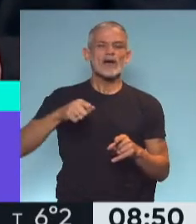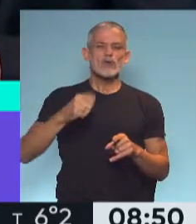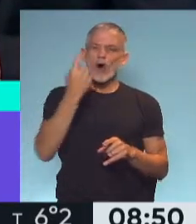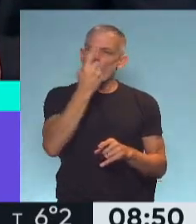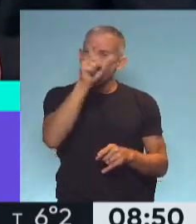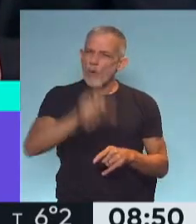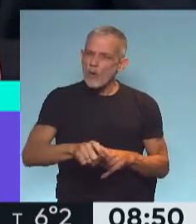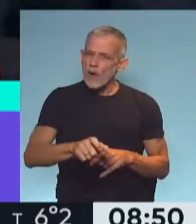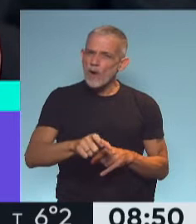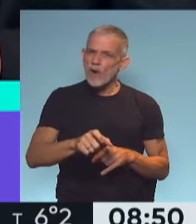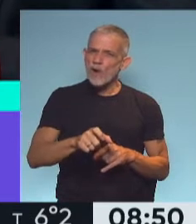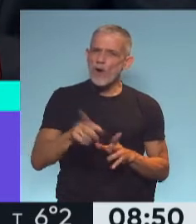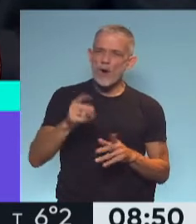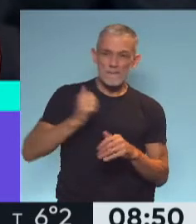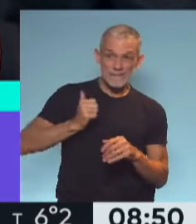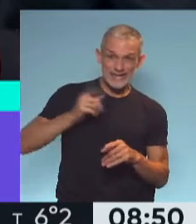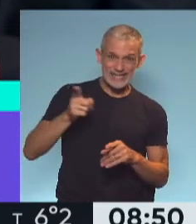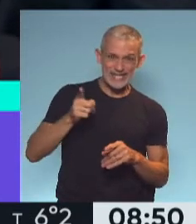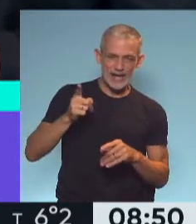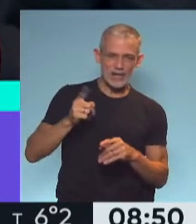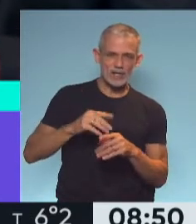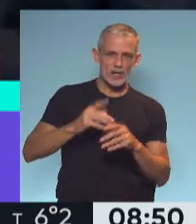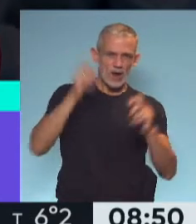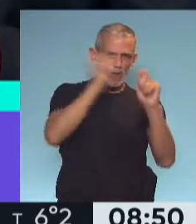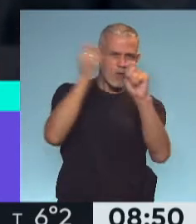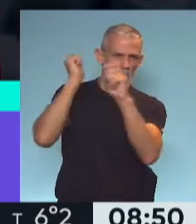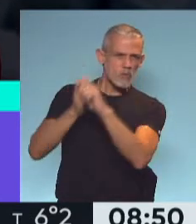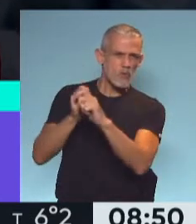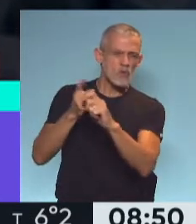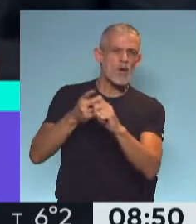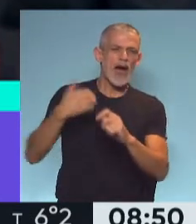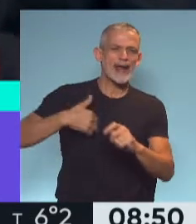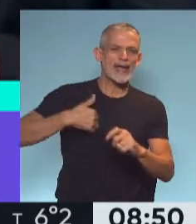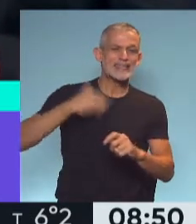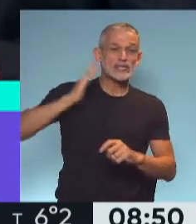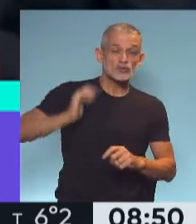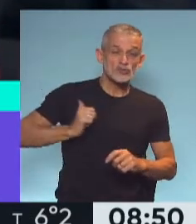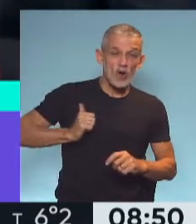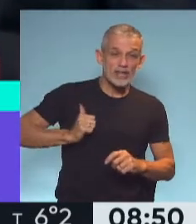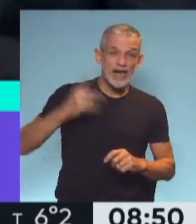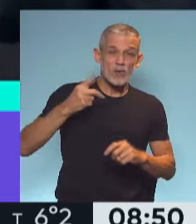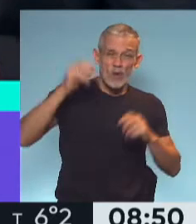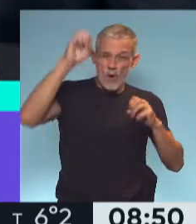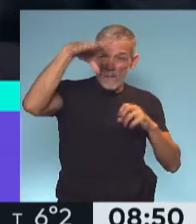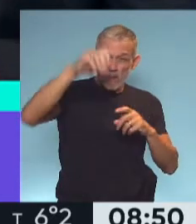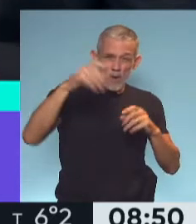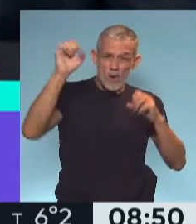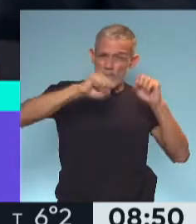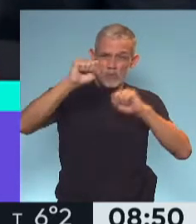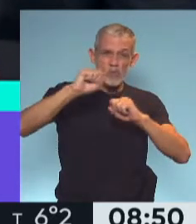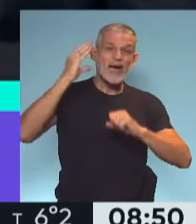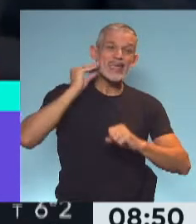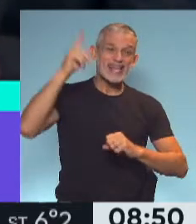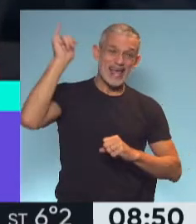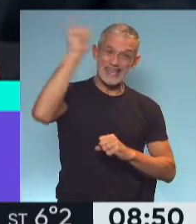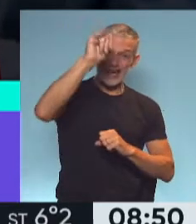de haber estaqueado a un soldado argentino durante un bombardeo inglés en maderas